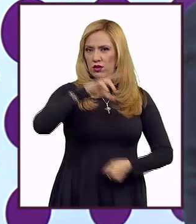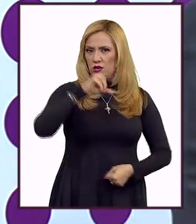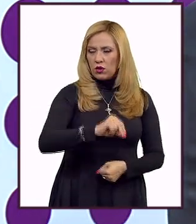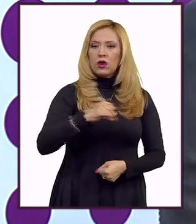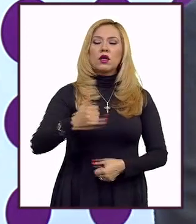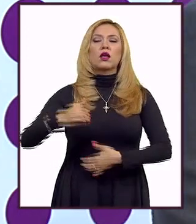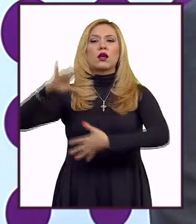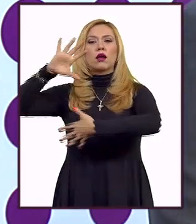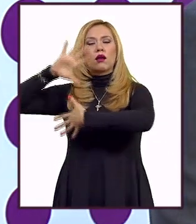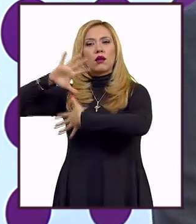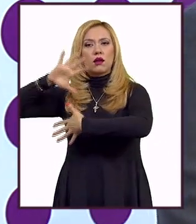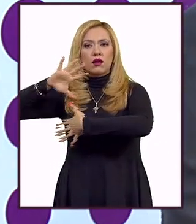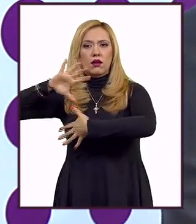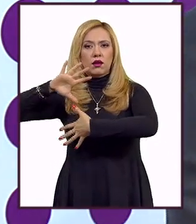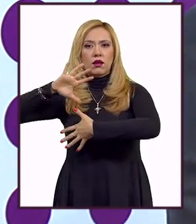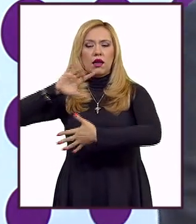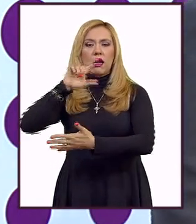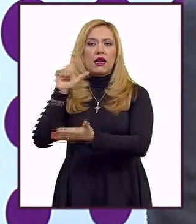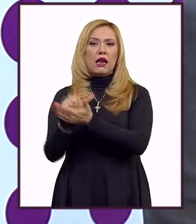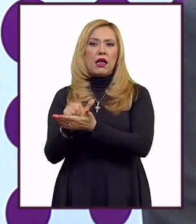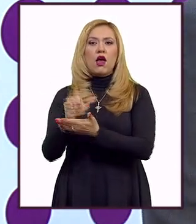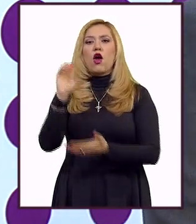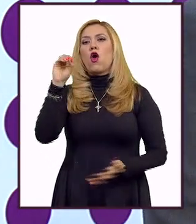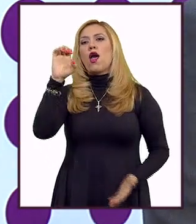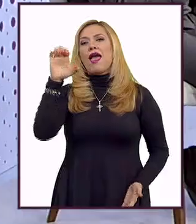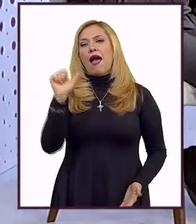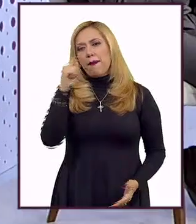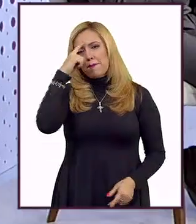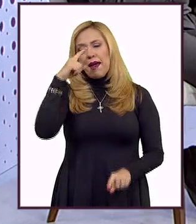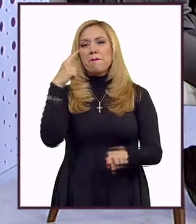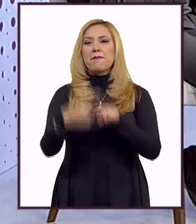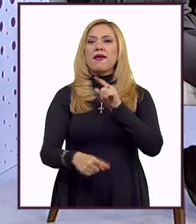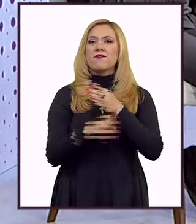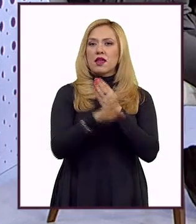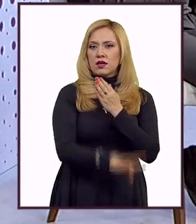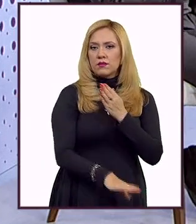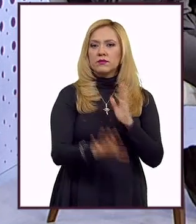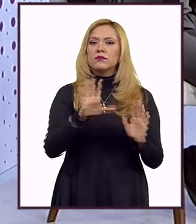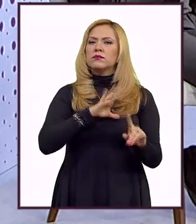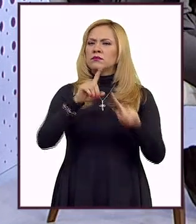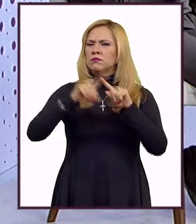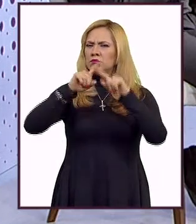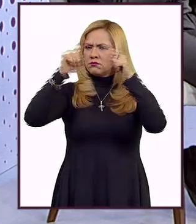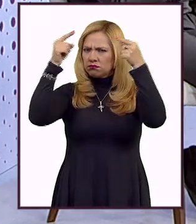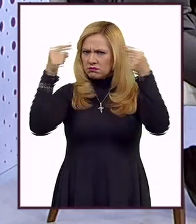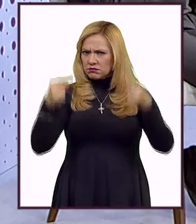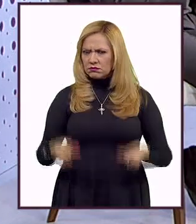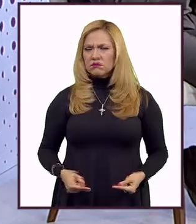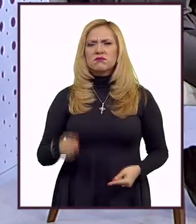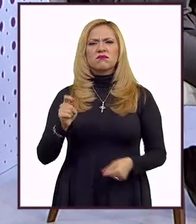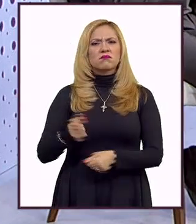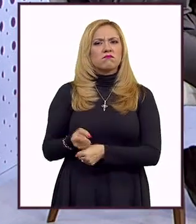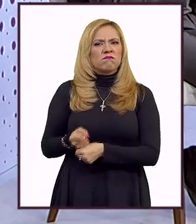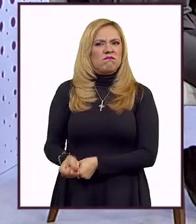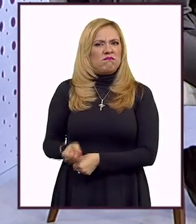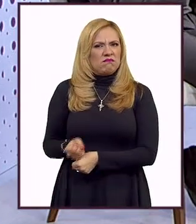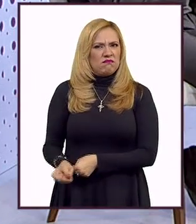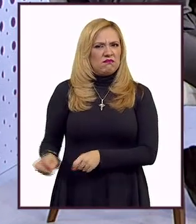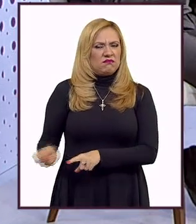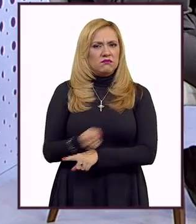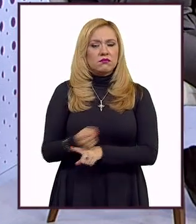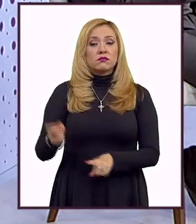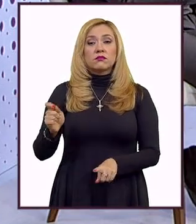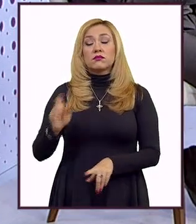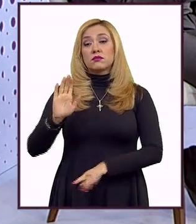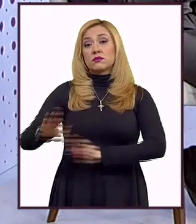interamericana, que es la Convención de la OEA para prevenir la tortura. Tiene varios elementos comunes. La tortura es un acto que atenta la